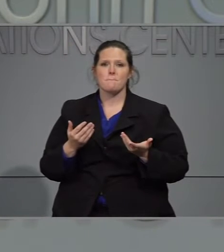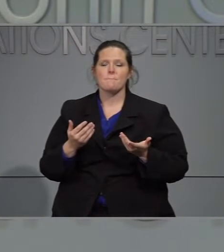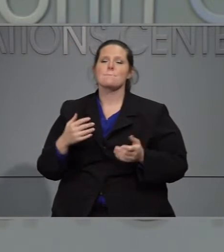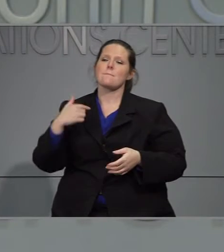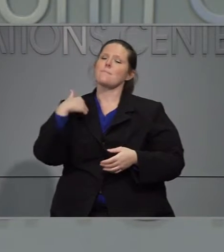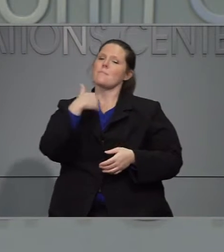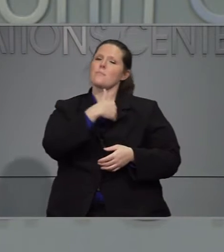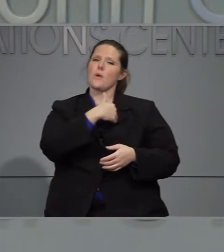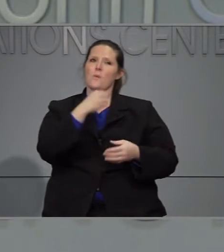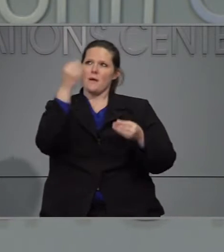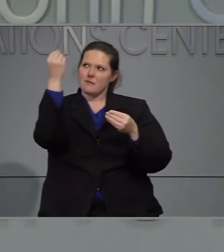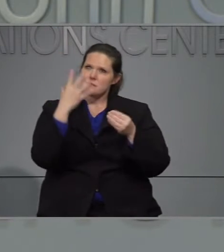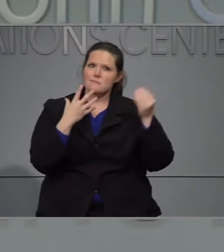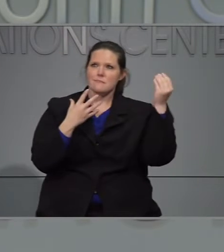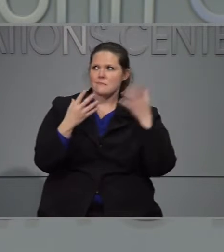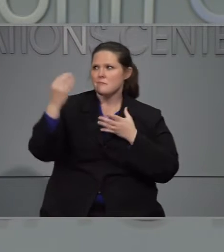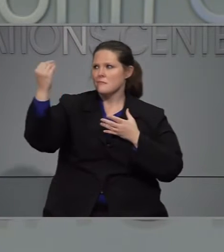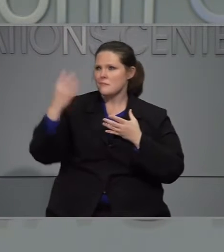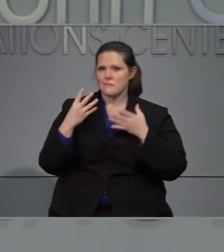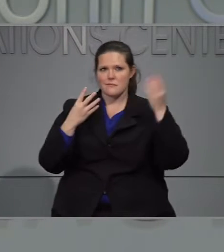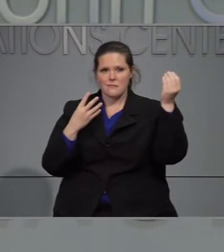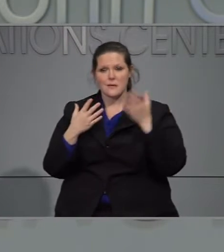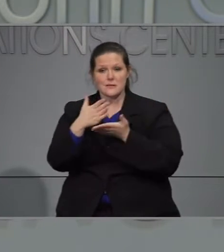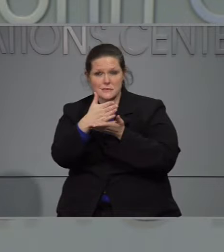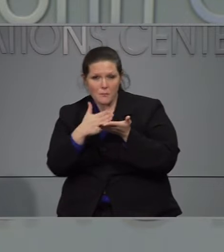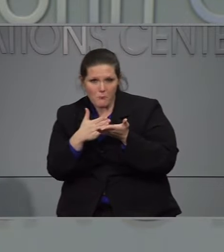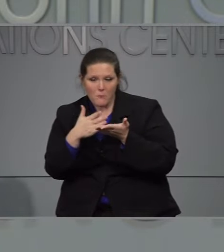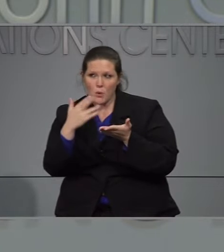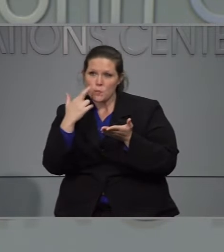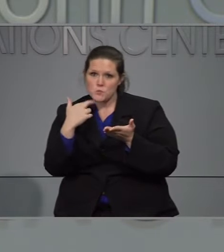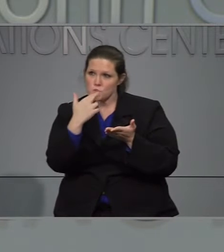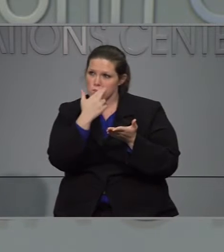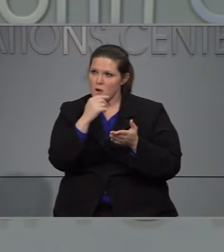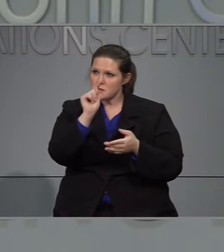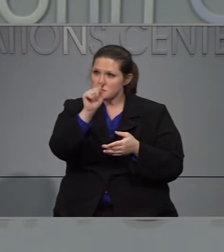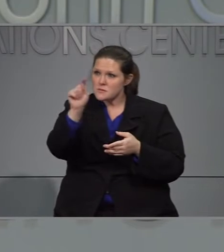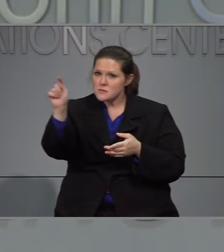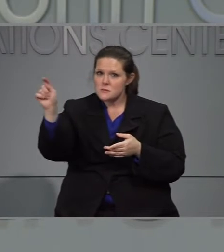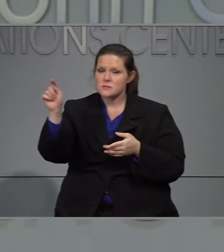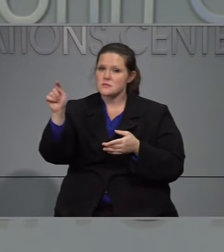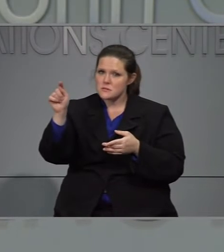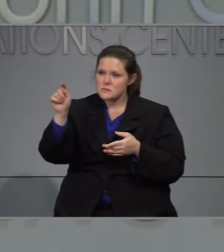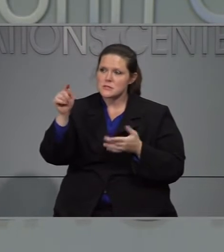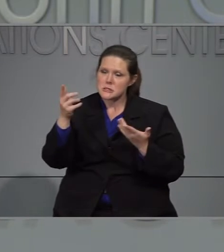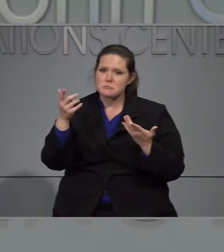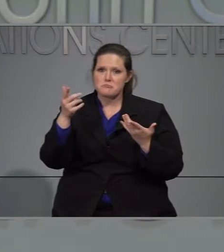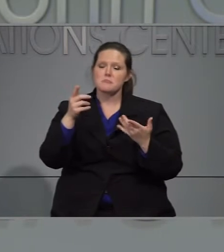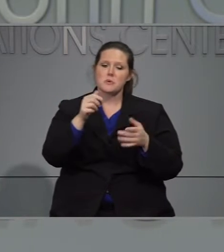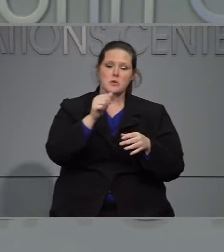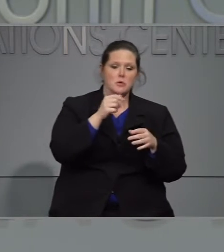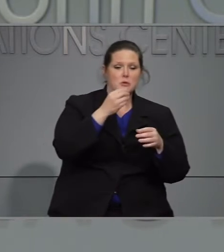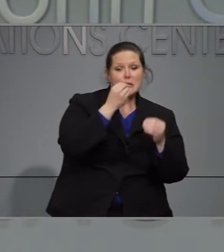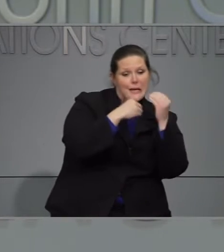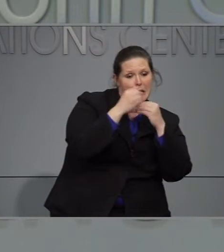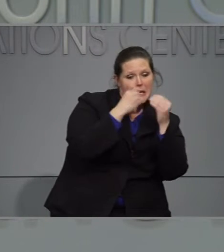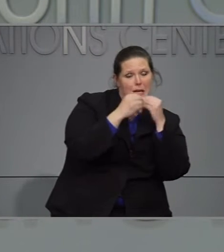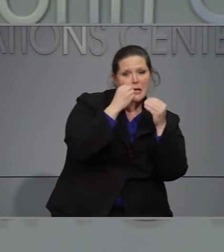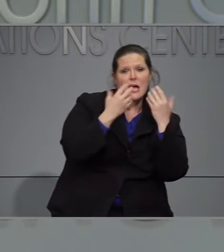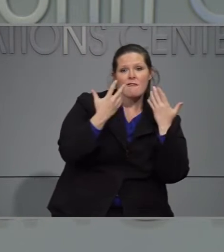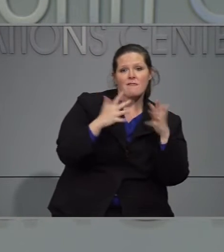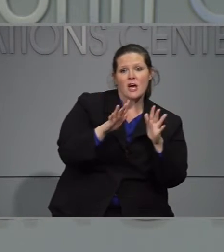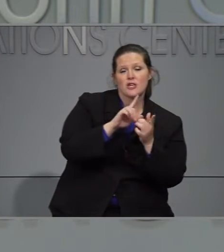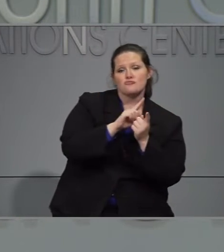en cuanto a algunos restaurantes que esencialmente se convierten en bares tarde en la noche, cuando las